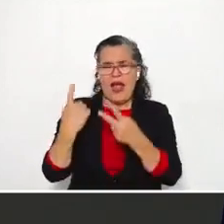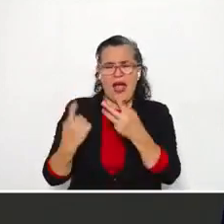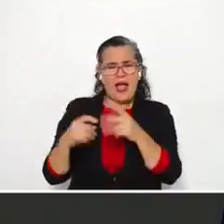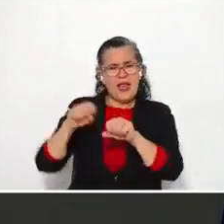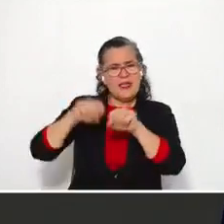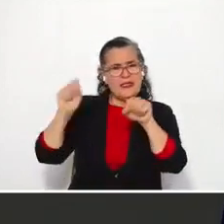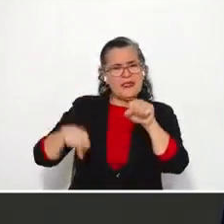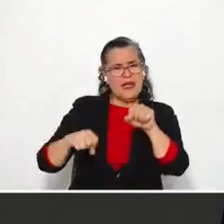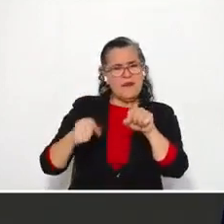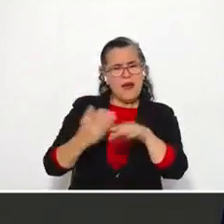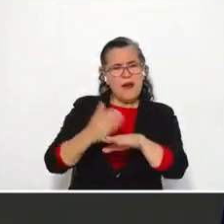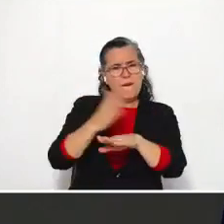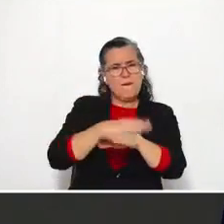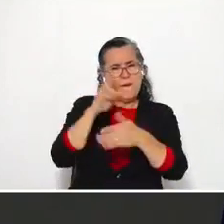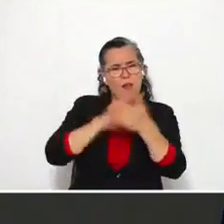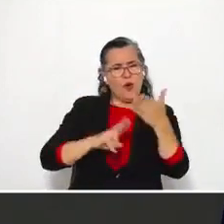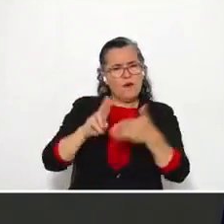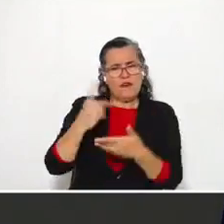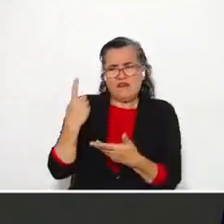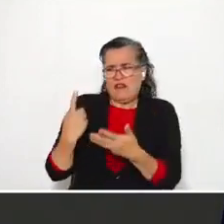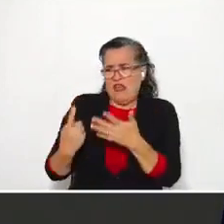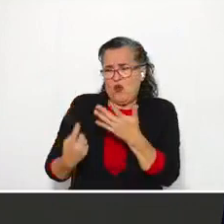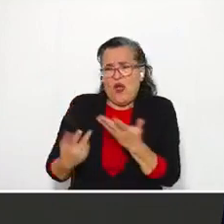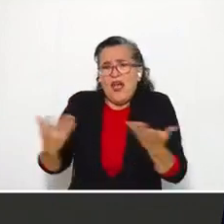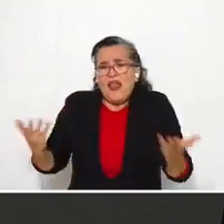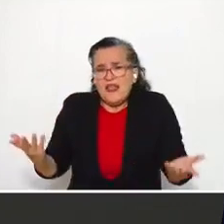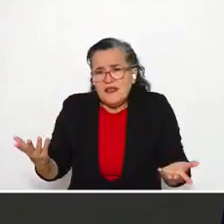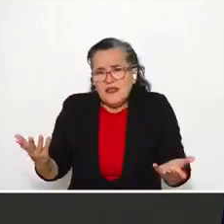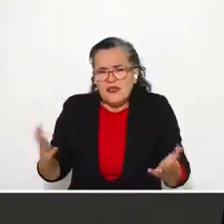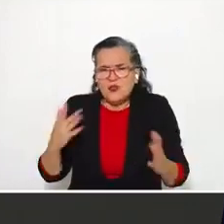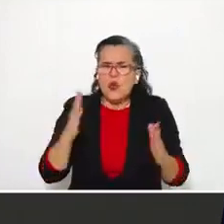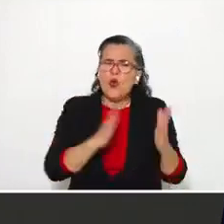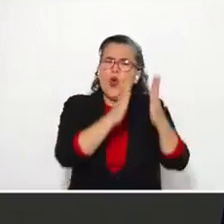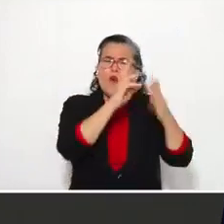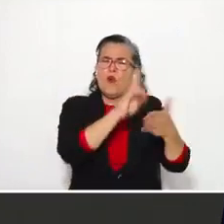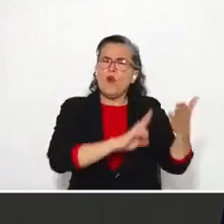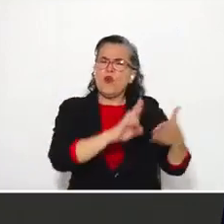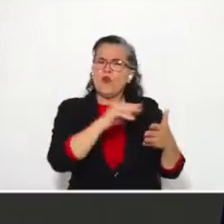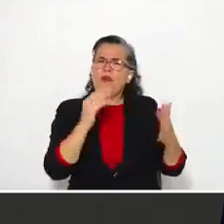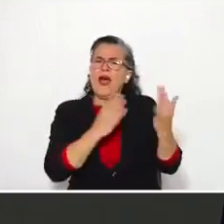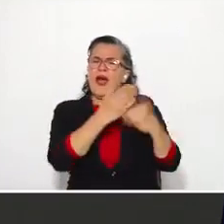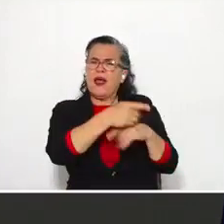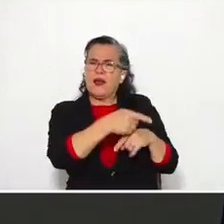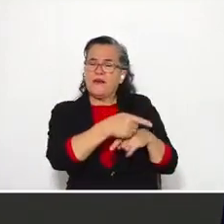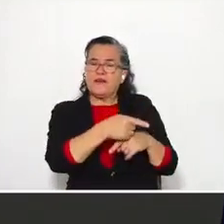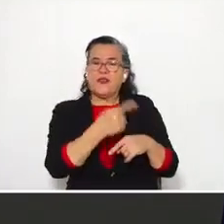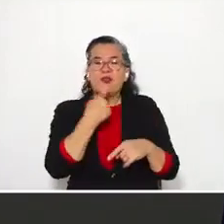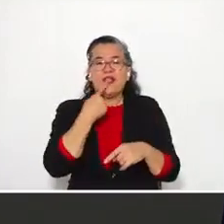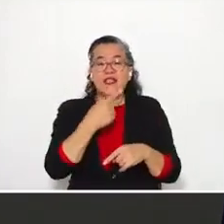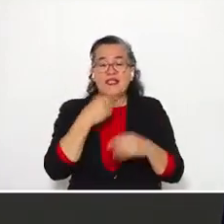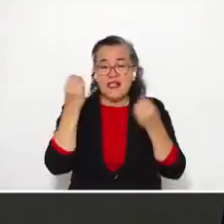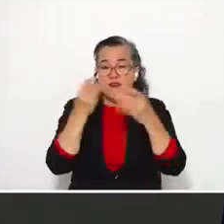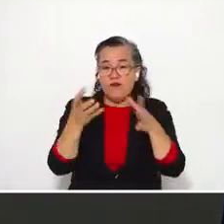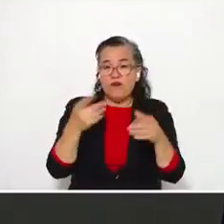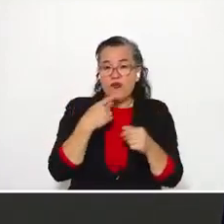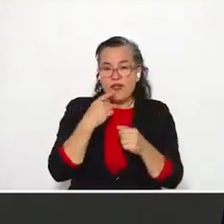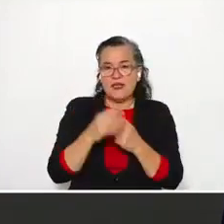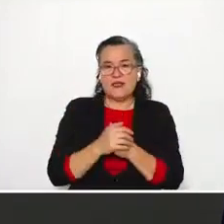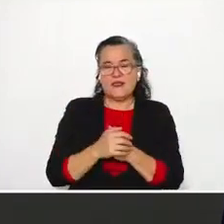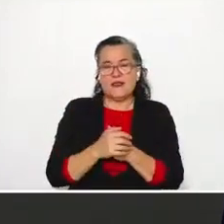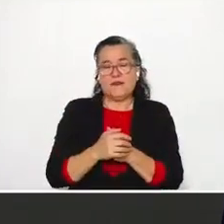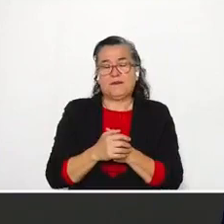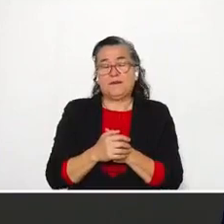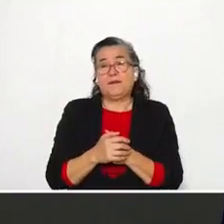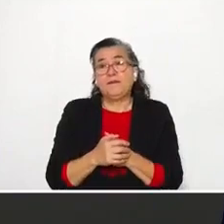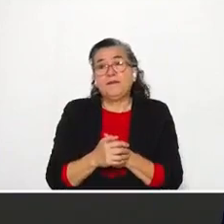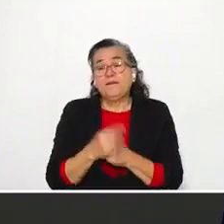sistema preuniversitario. Un primer comentario parte del hallazgo del citado informe que señala que,